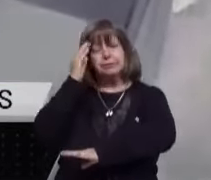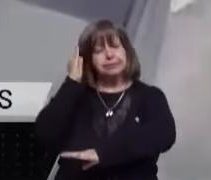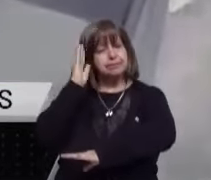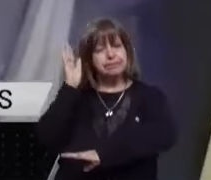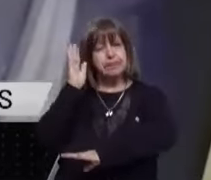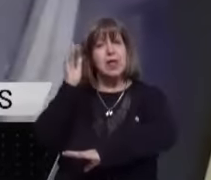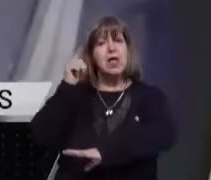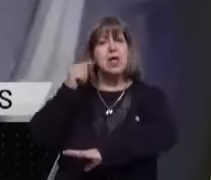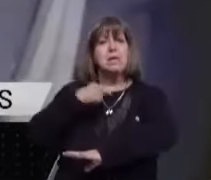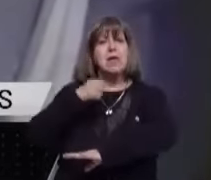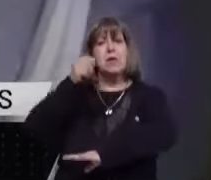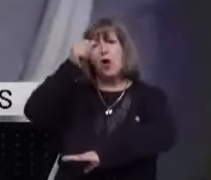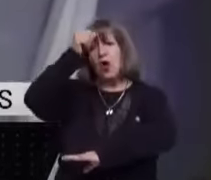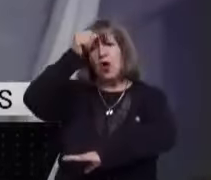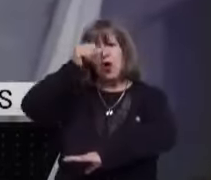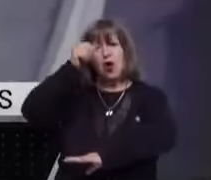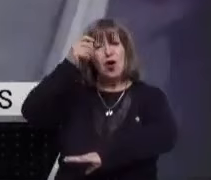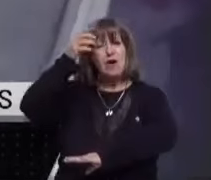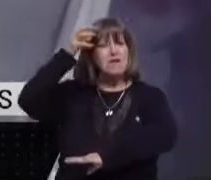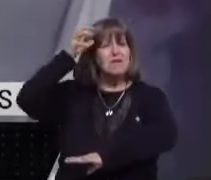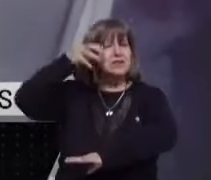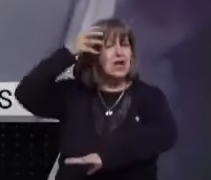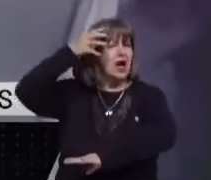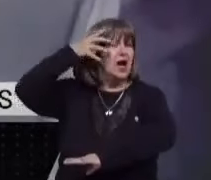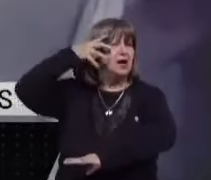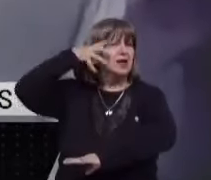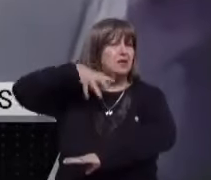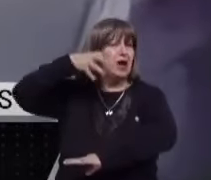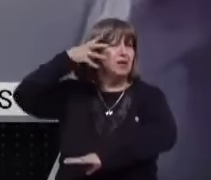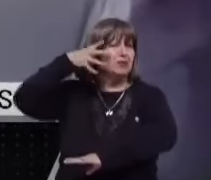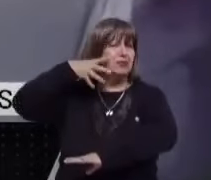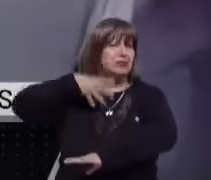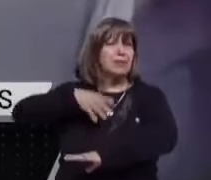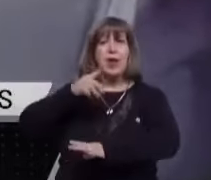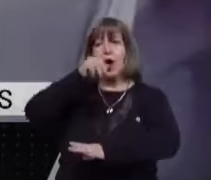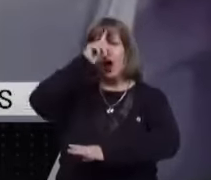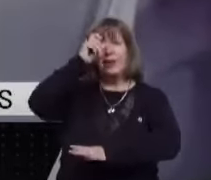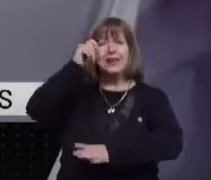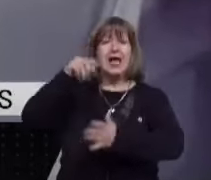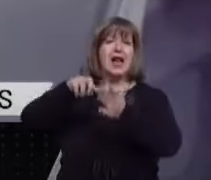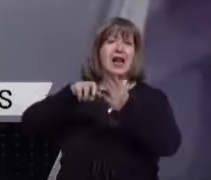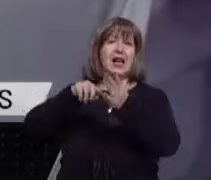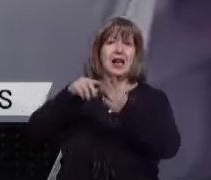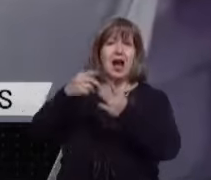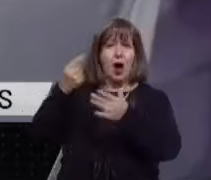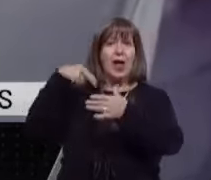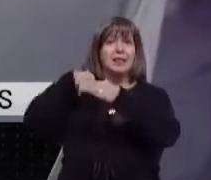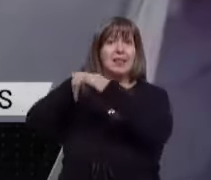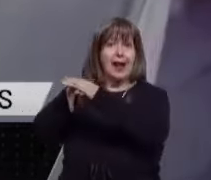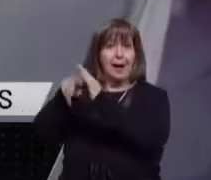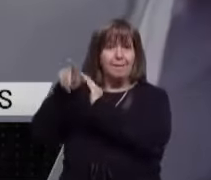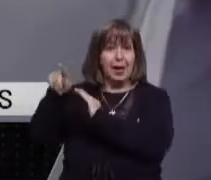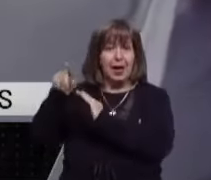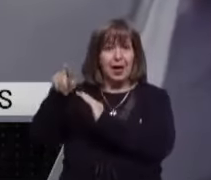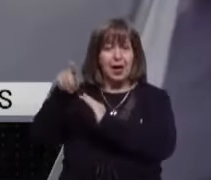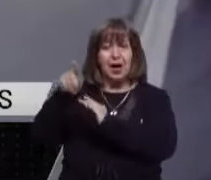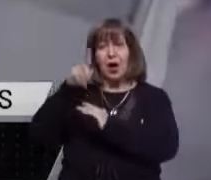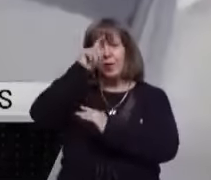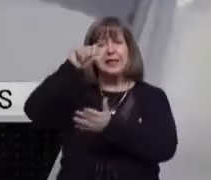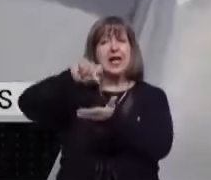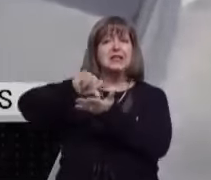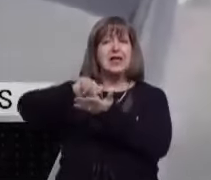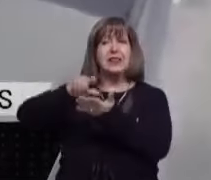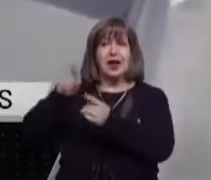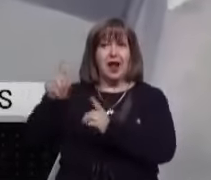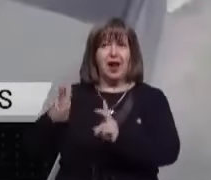una herida cortante en la frente. Fue trasladado al hospital central, donde quedó internado en terapia intensiva. Las actuaciones del accidente